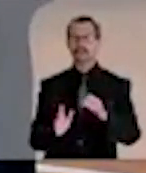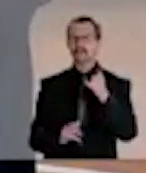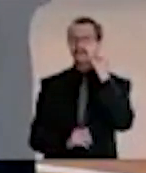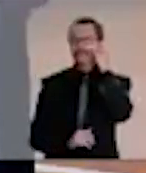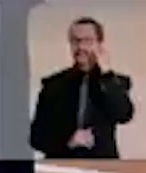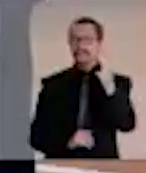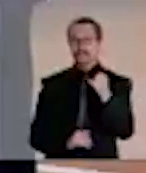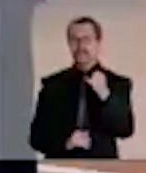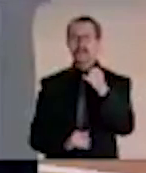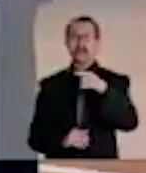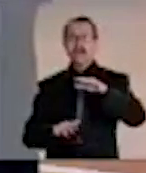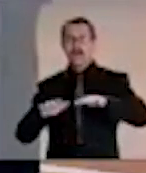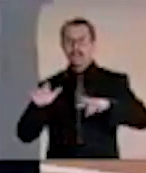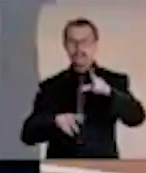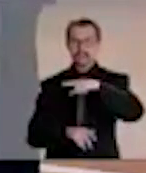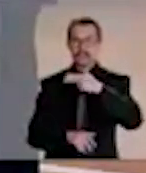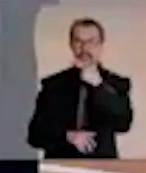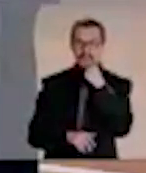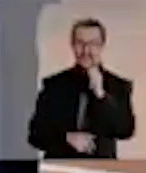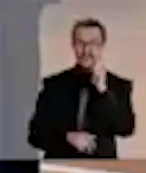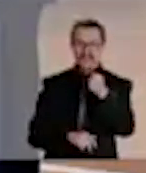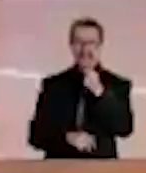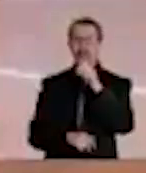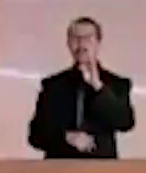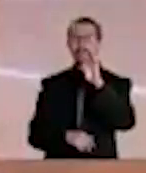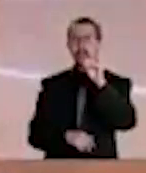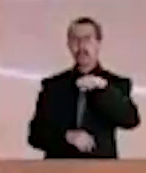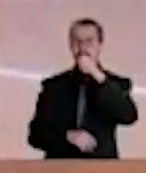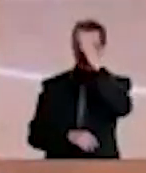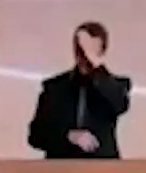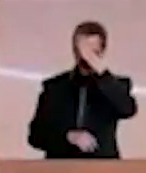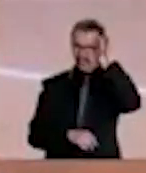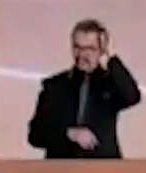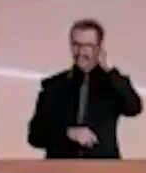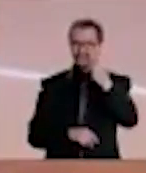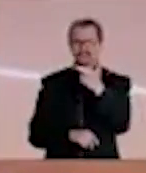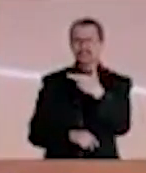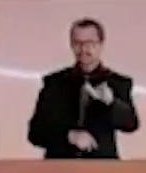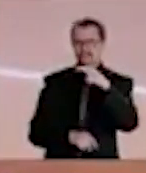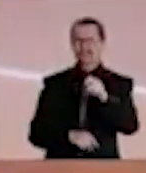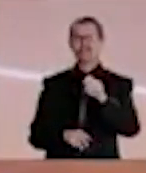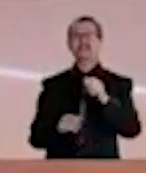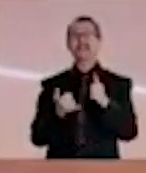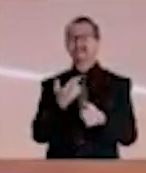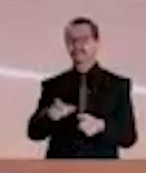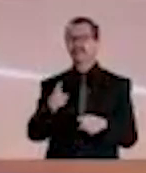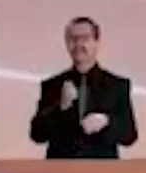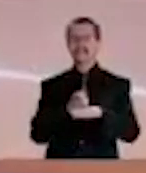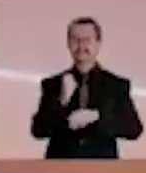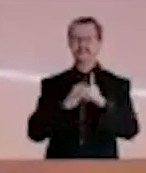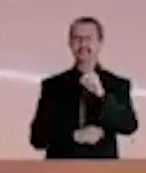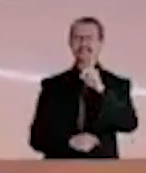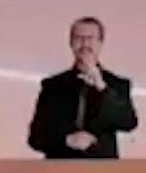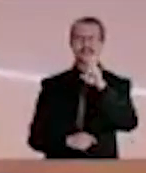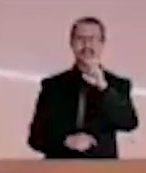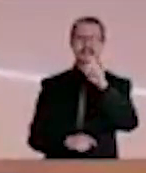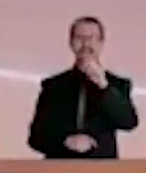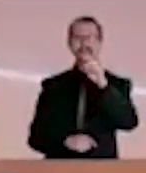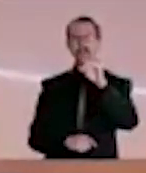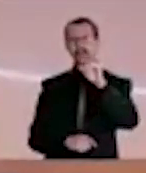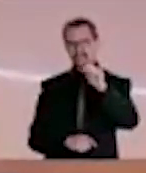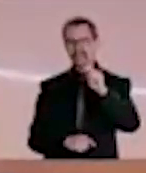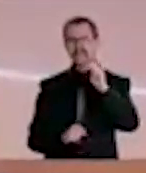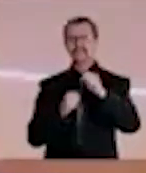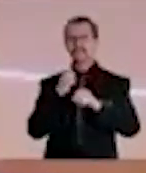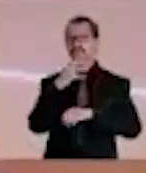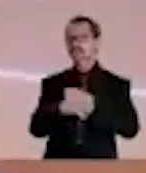detroit que tenía un restaurante exitoso que llevaba 20 años viviendo en eeuu que regresó a méxico deportado justamente